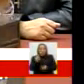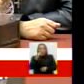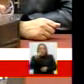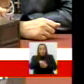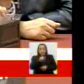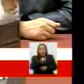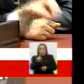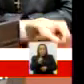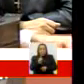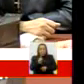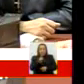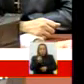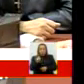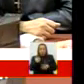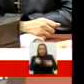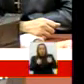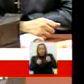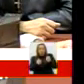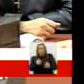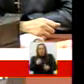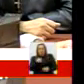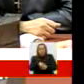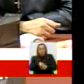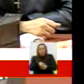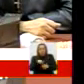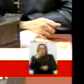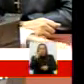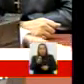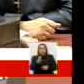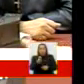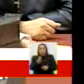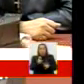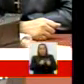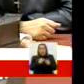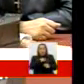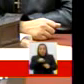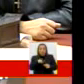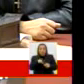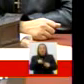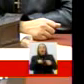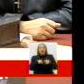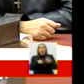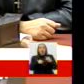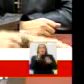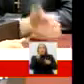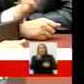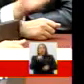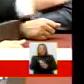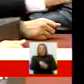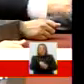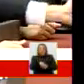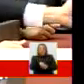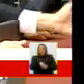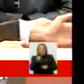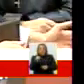cada uno, sino cada uno lleva el voto de su bancada. Si la bancada tiene 20 miembros, entonces ese jefe de bancada vale 20 votos. Si, por ejemplo,